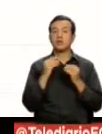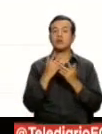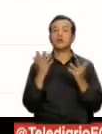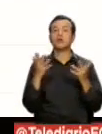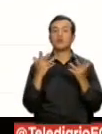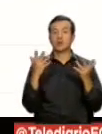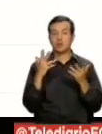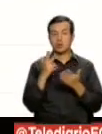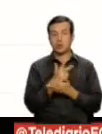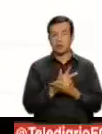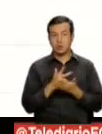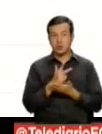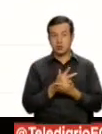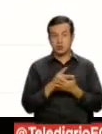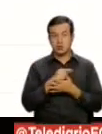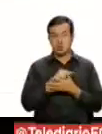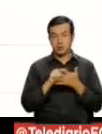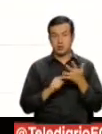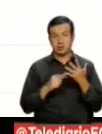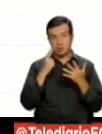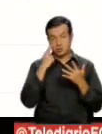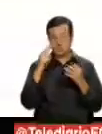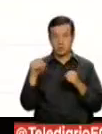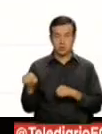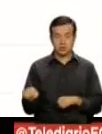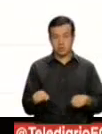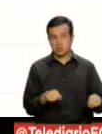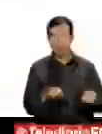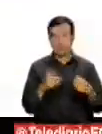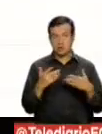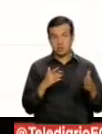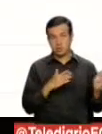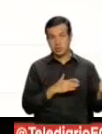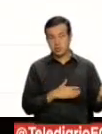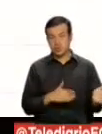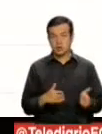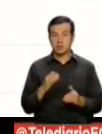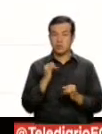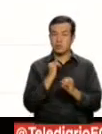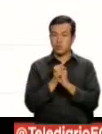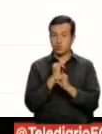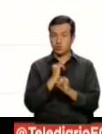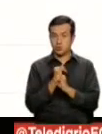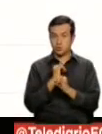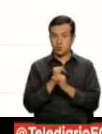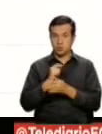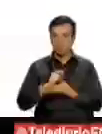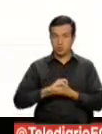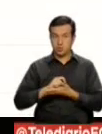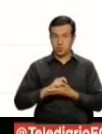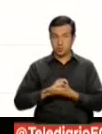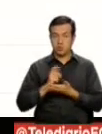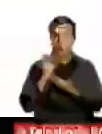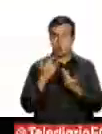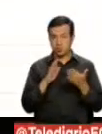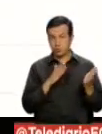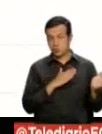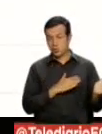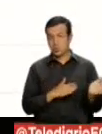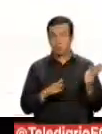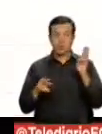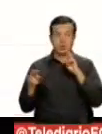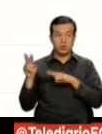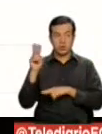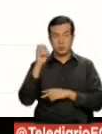en Carchi. Esos son algunos de los sismos registrados según el Instituto Geofísico. Ya se ha revisado